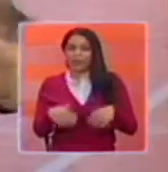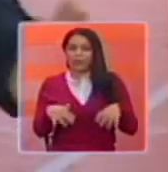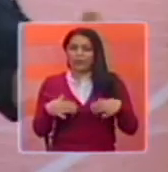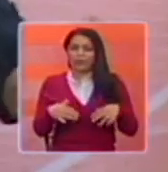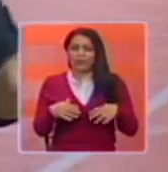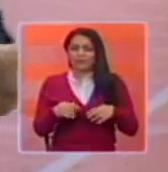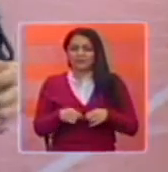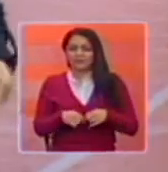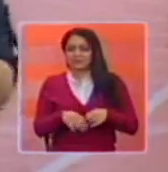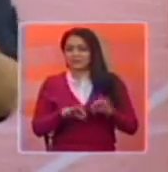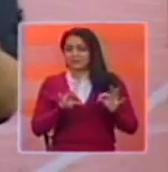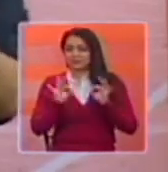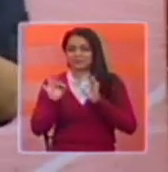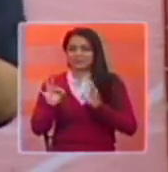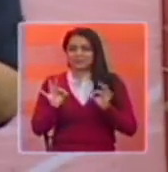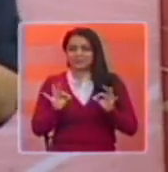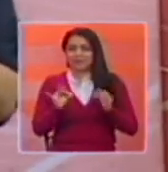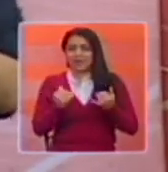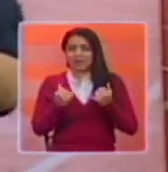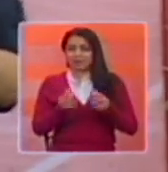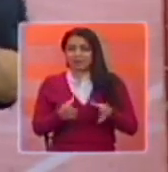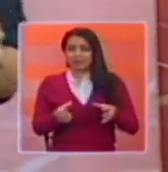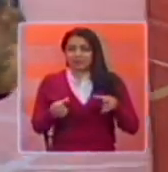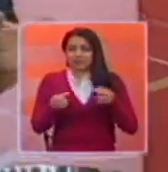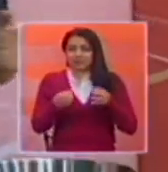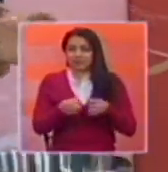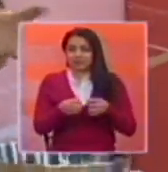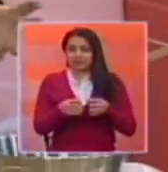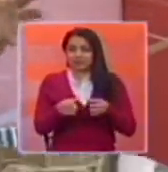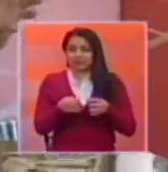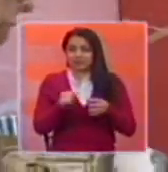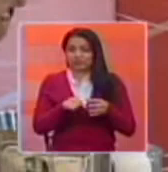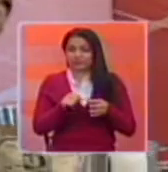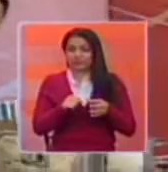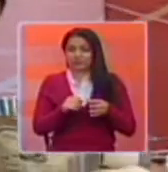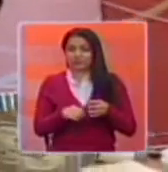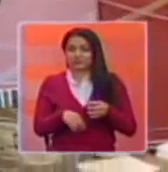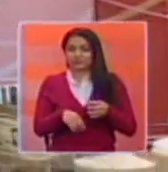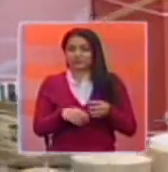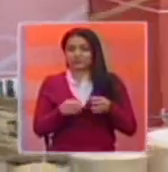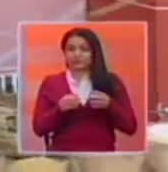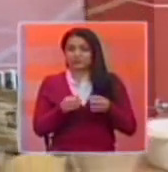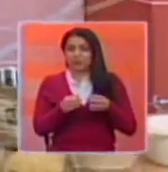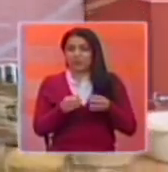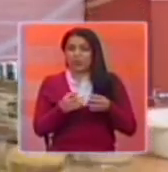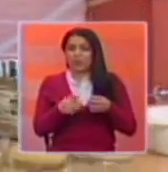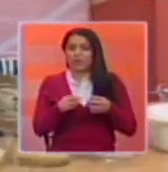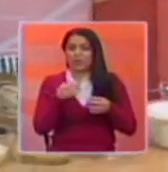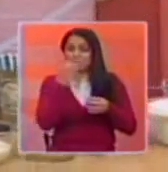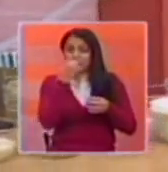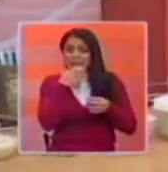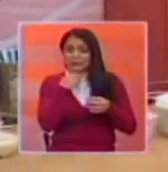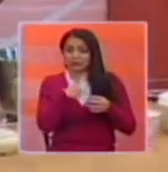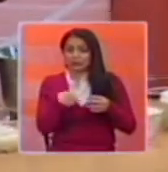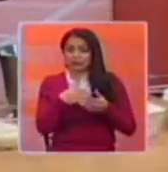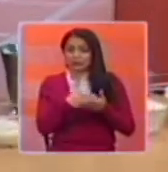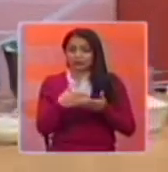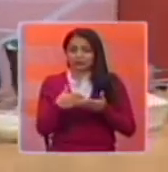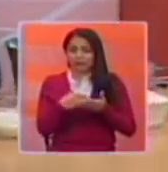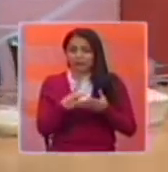queda espectacular porque son unos cupcakes deliciosos, son de manzana, son